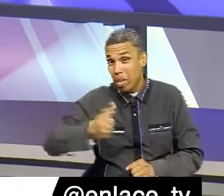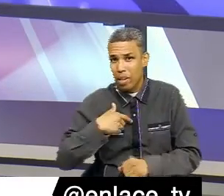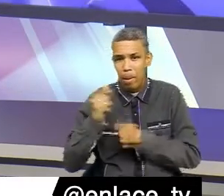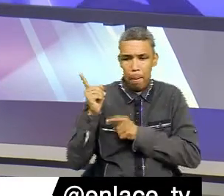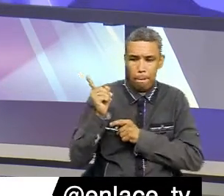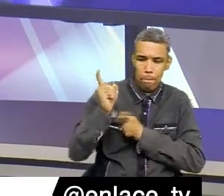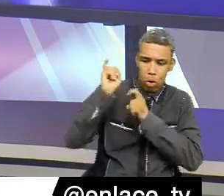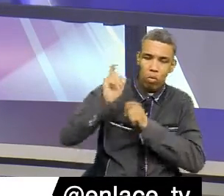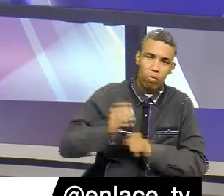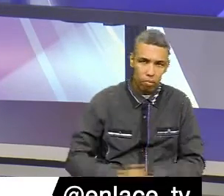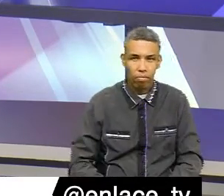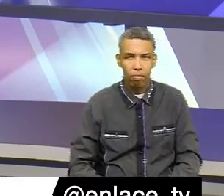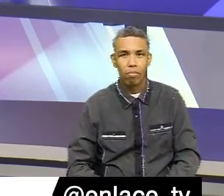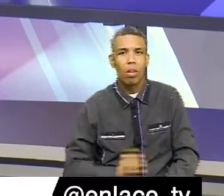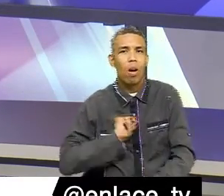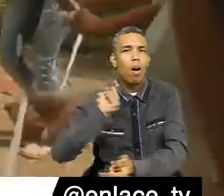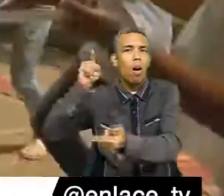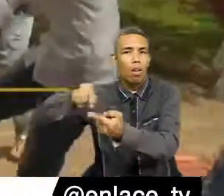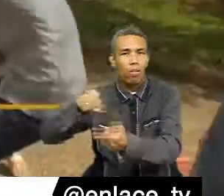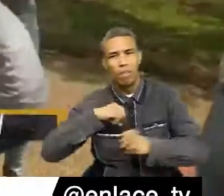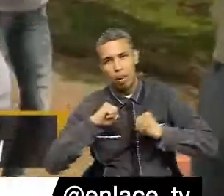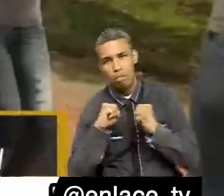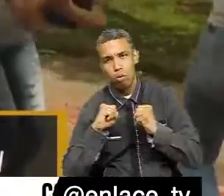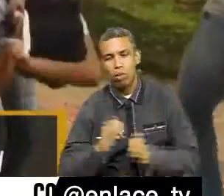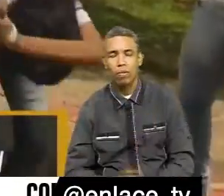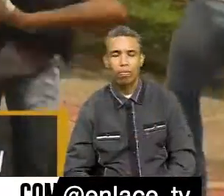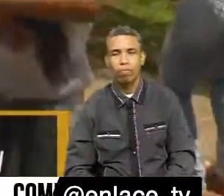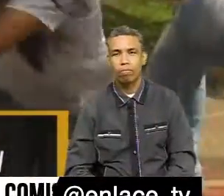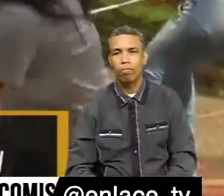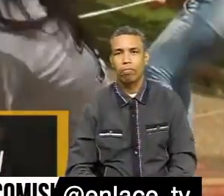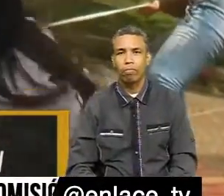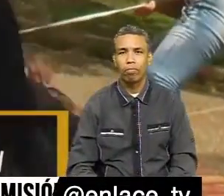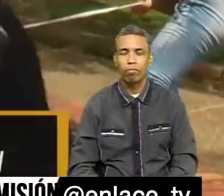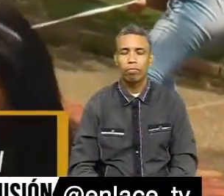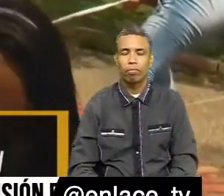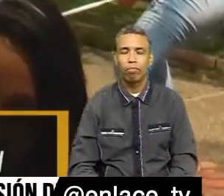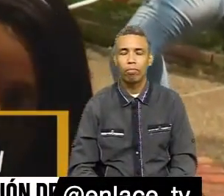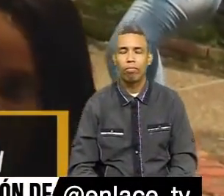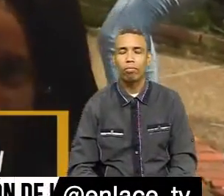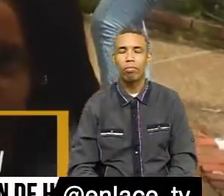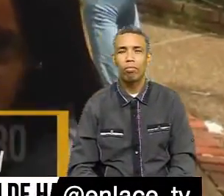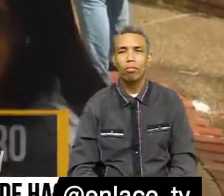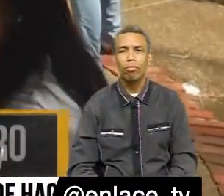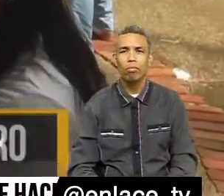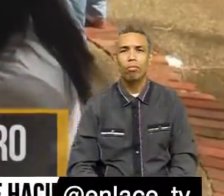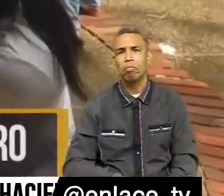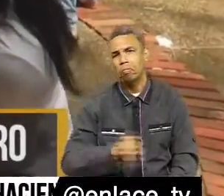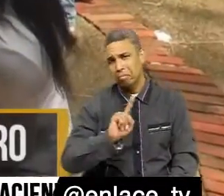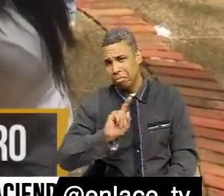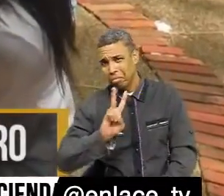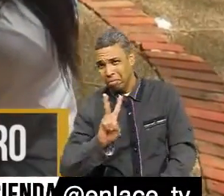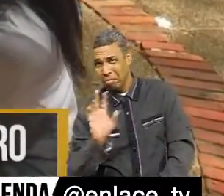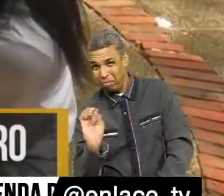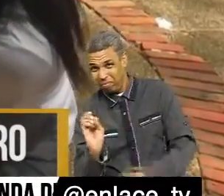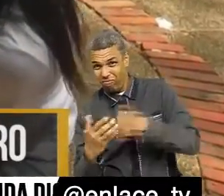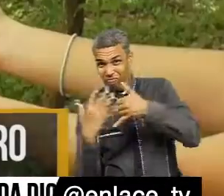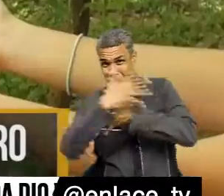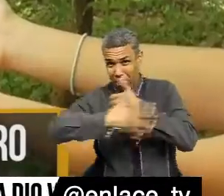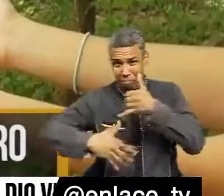grupo de 7 estudiantes. De 120 propuestas, la de Mochila Teatral quedó entre las 20 que enmarcarán el cuarto Festival